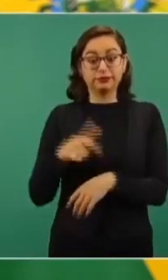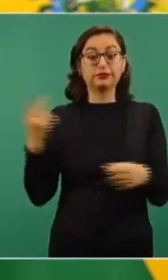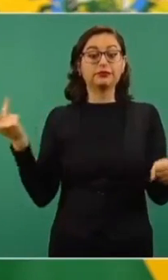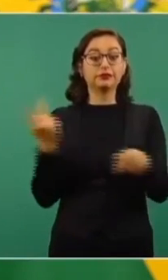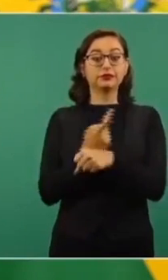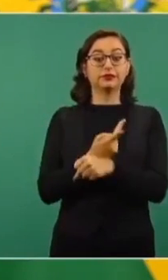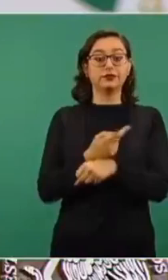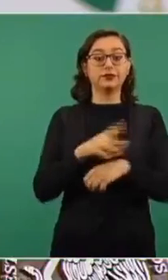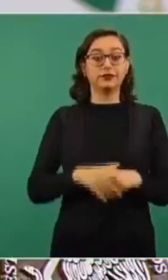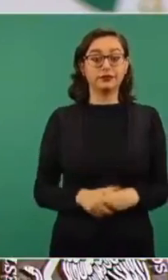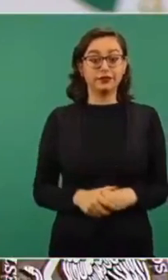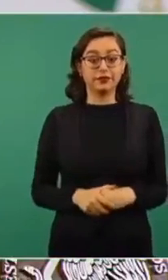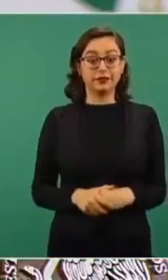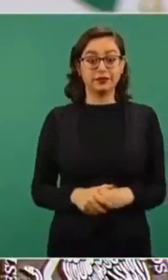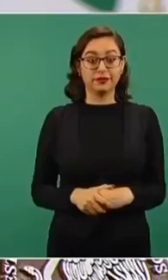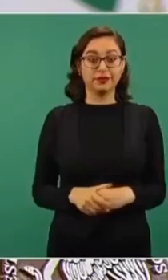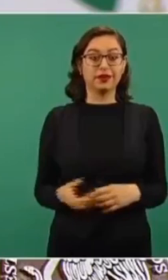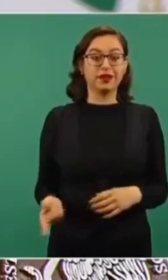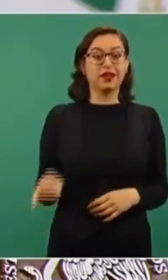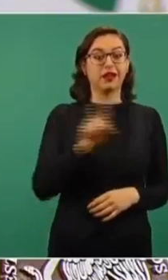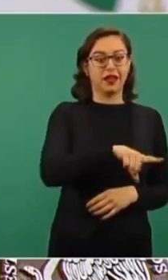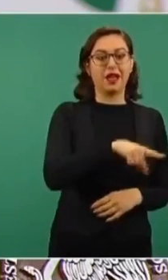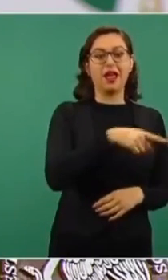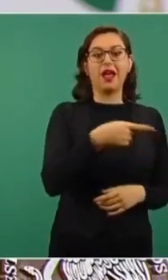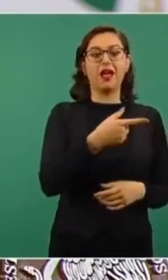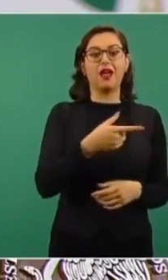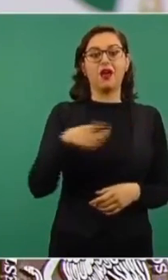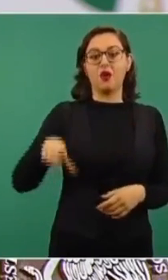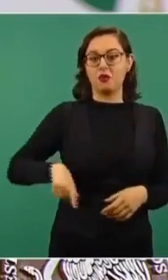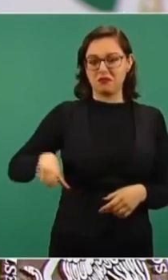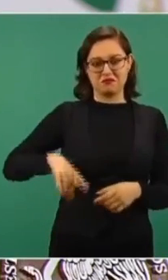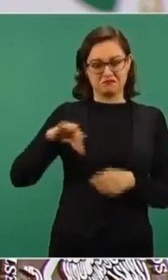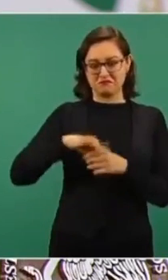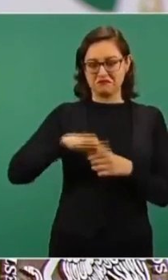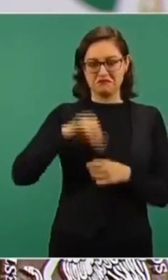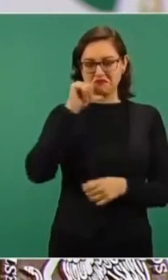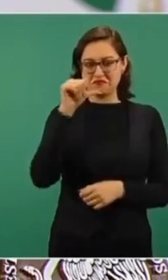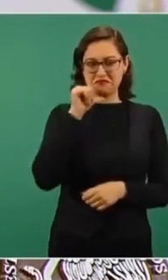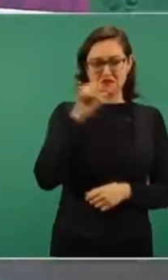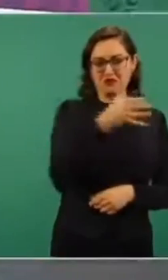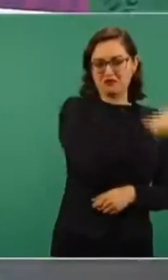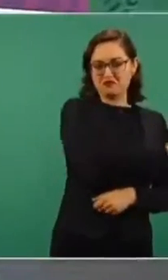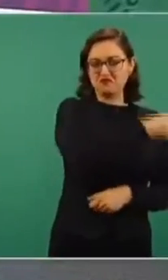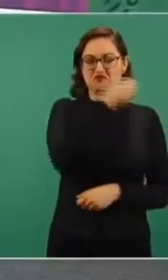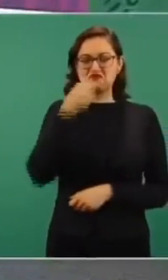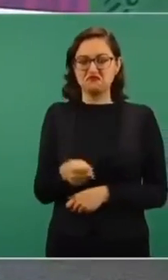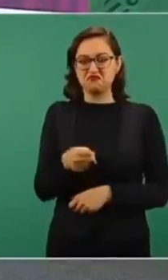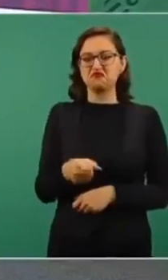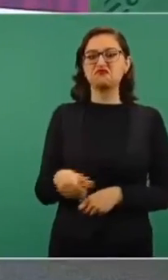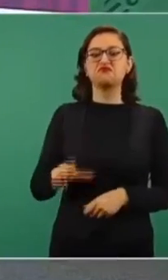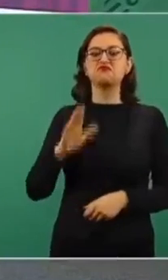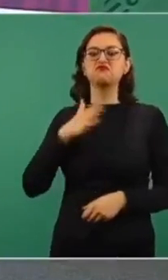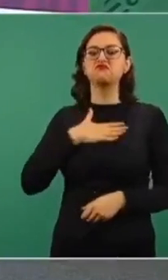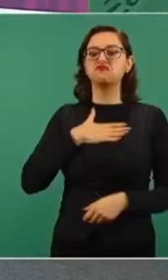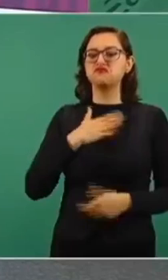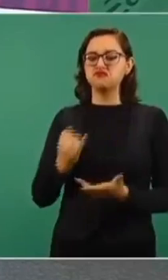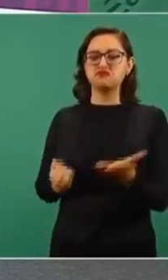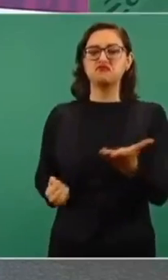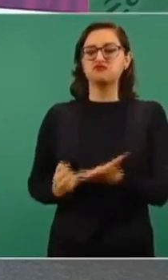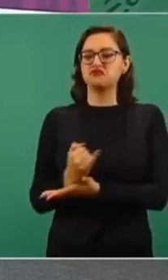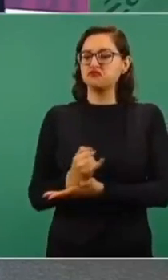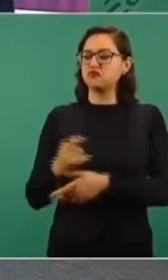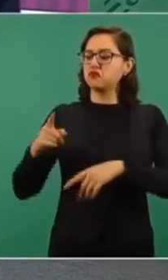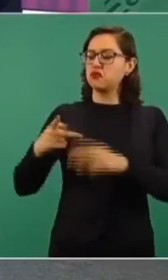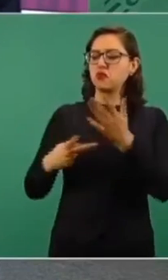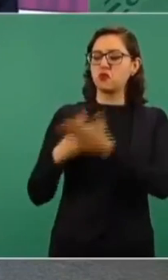paradójicamente, retomaba el gobierno de facto, y habían declaraciones del candidato a la vicepresidencia, Samuel